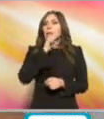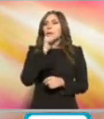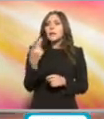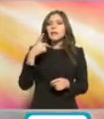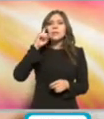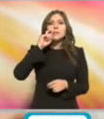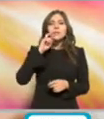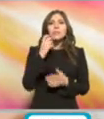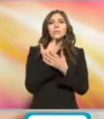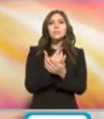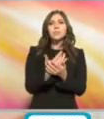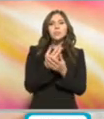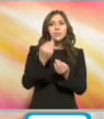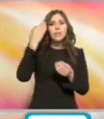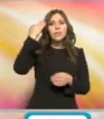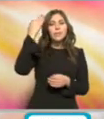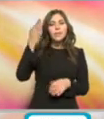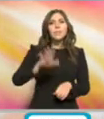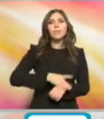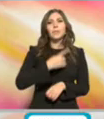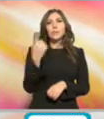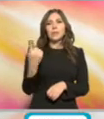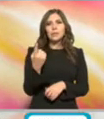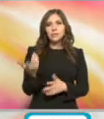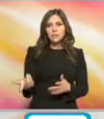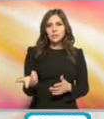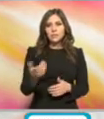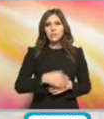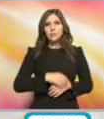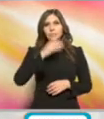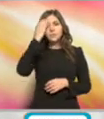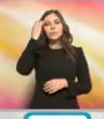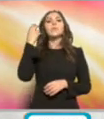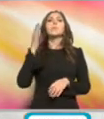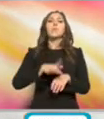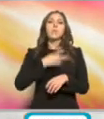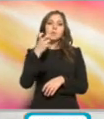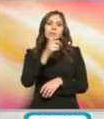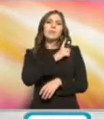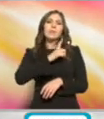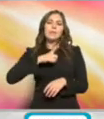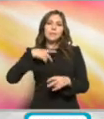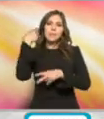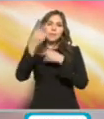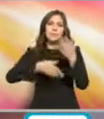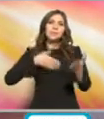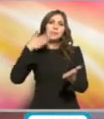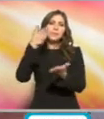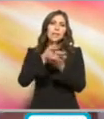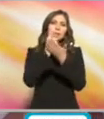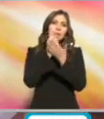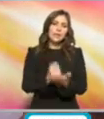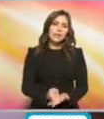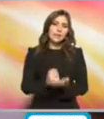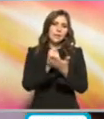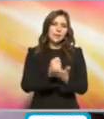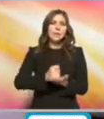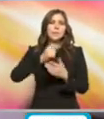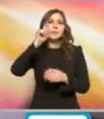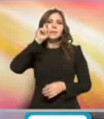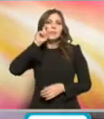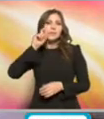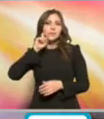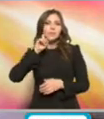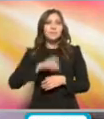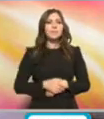por qué esperamos tanto tiempo suponiendo que esto va a pasar? Para eso hay terapias sexuales. Irene, una Para pregunta. eso estamos los terapeutas. Una pregunta con la que